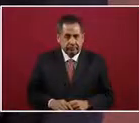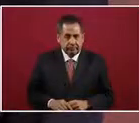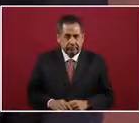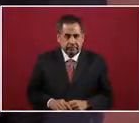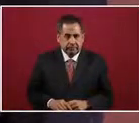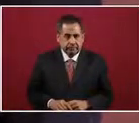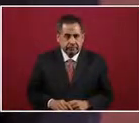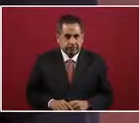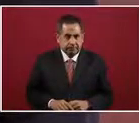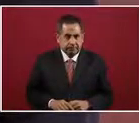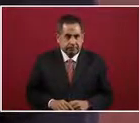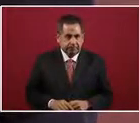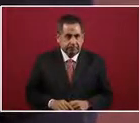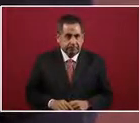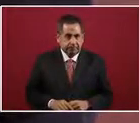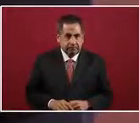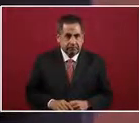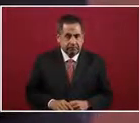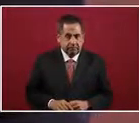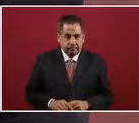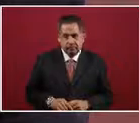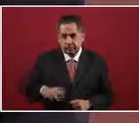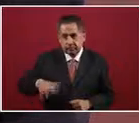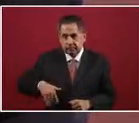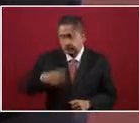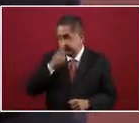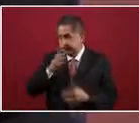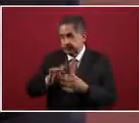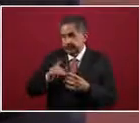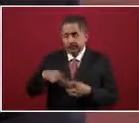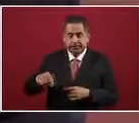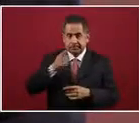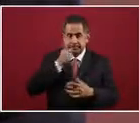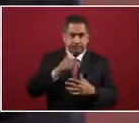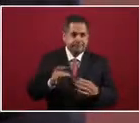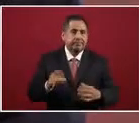Y como se dice ahora,